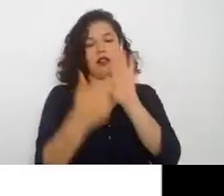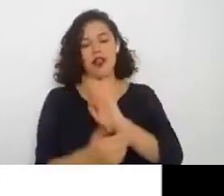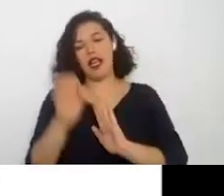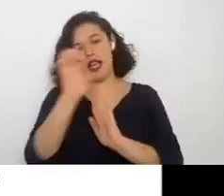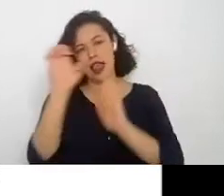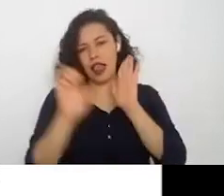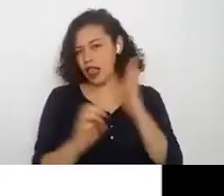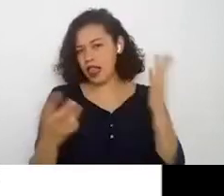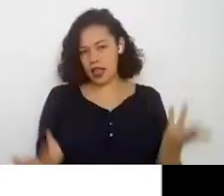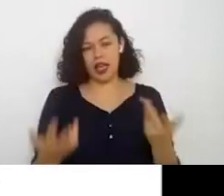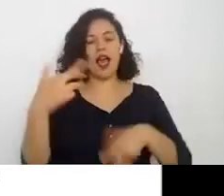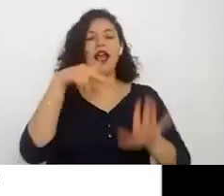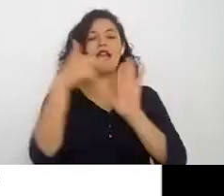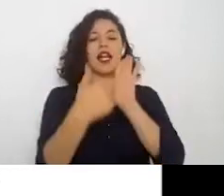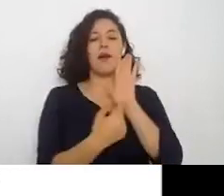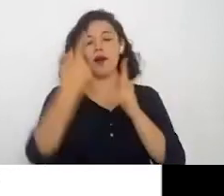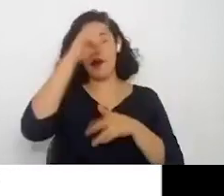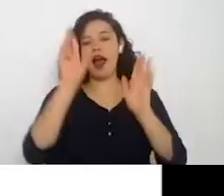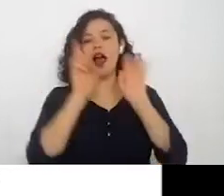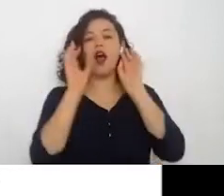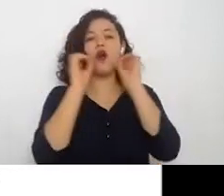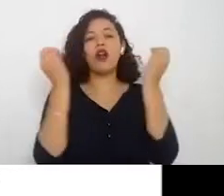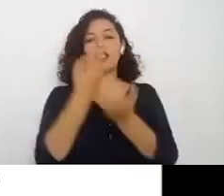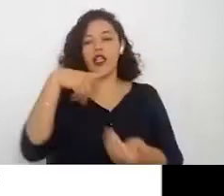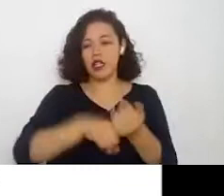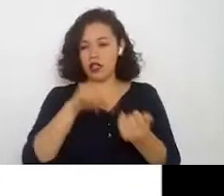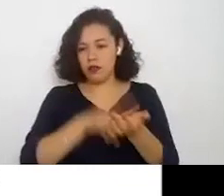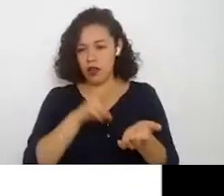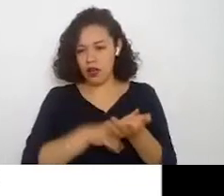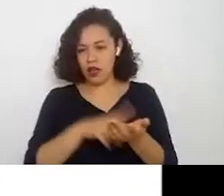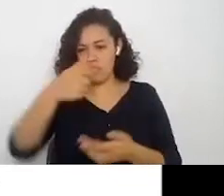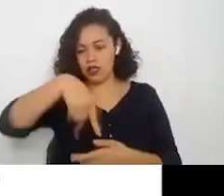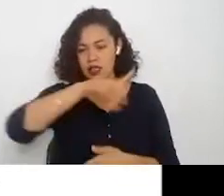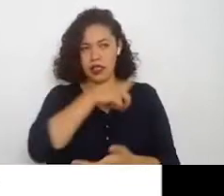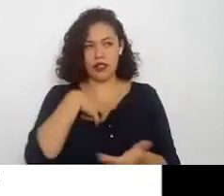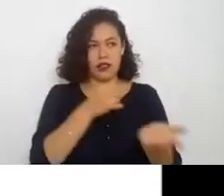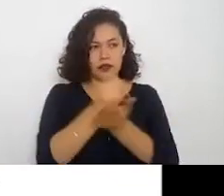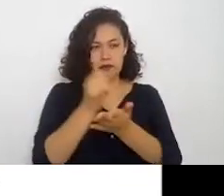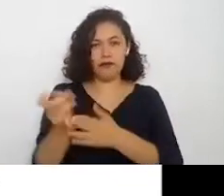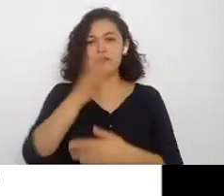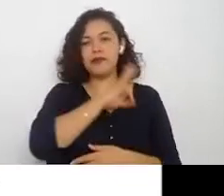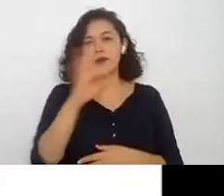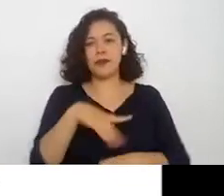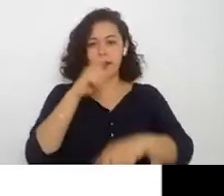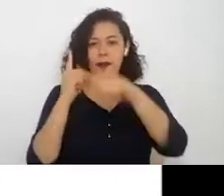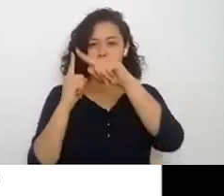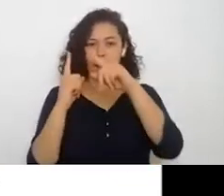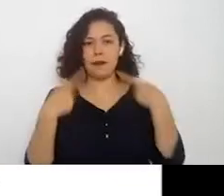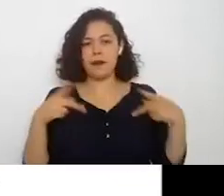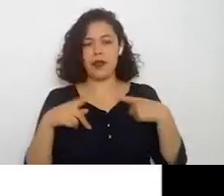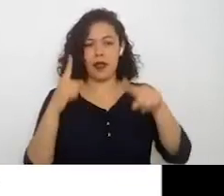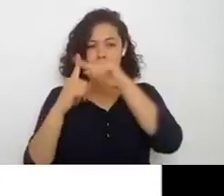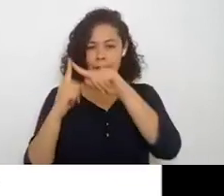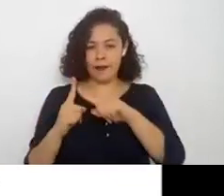que dan valor a la organización, deberán de definirlos y se puede sumar a personas muy